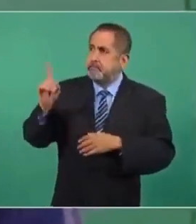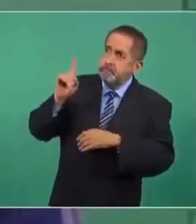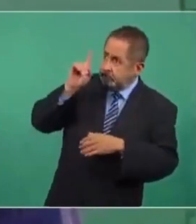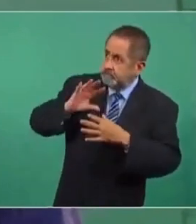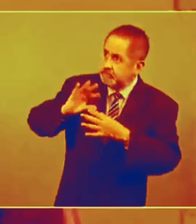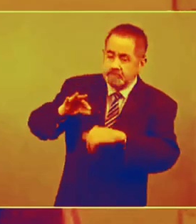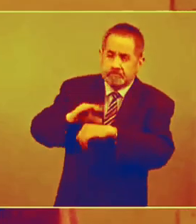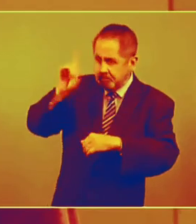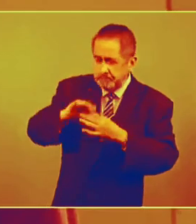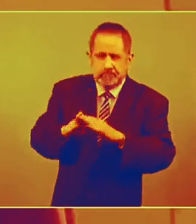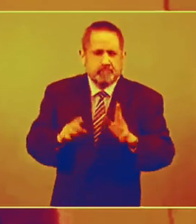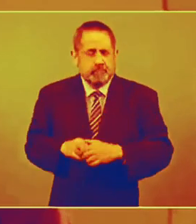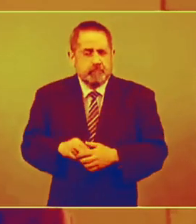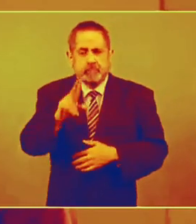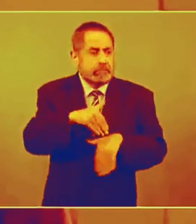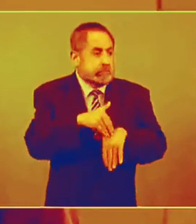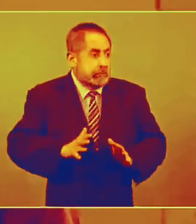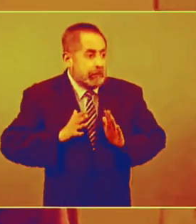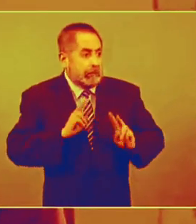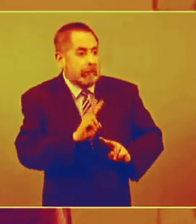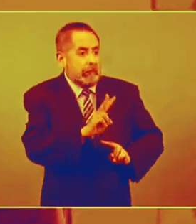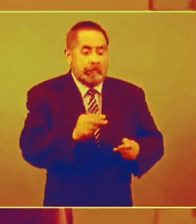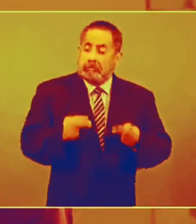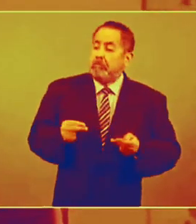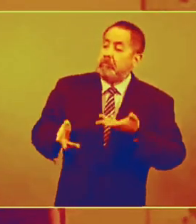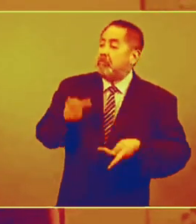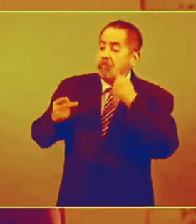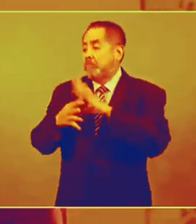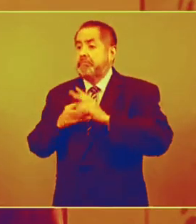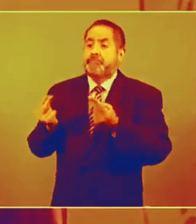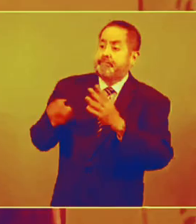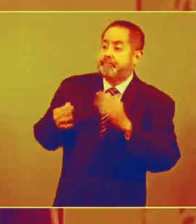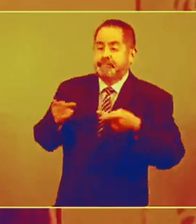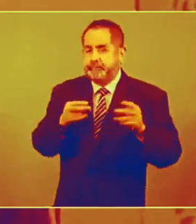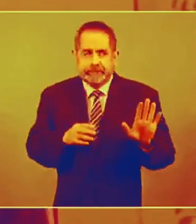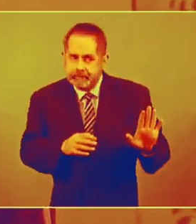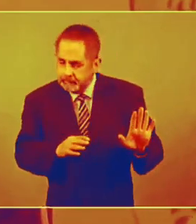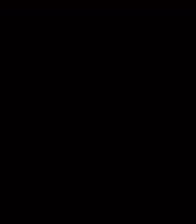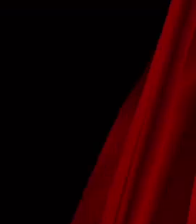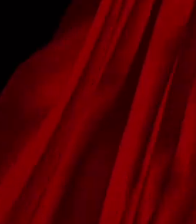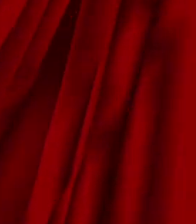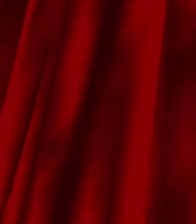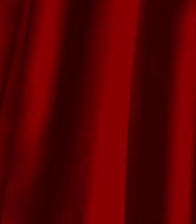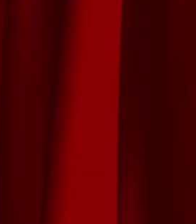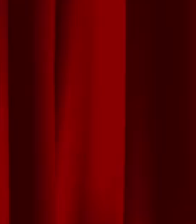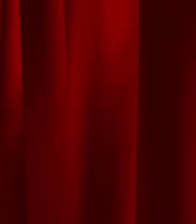recomendaciones de los médicos, y no dejarnos llevar por el mercantilismo de las empresas farmacéuticas.